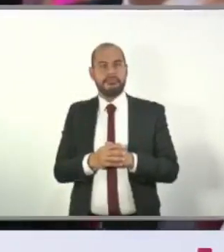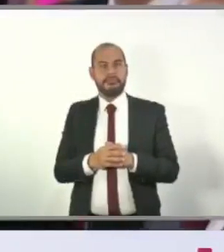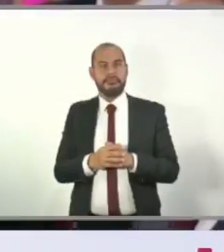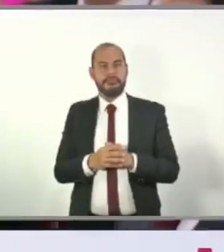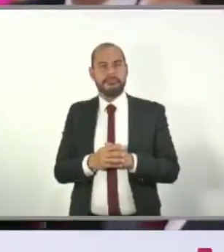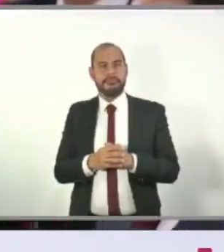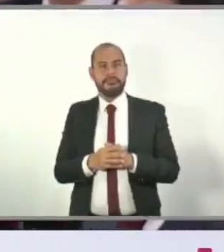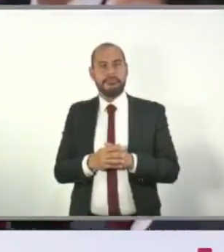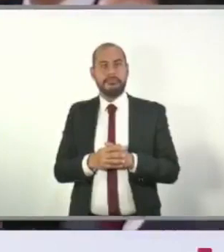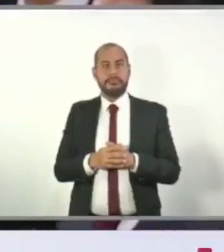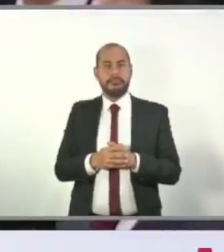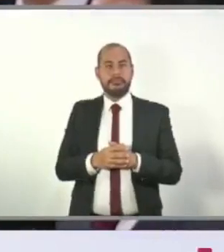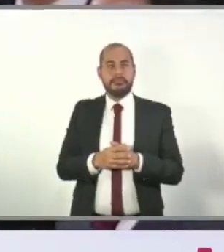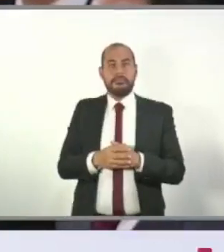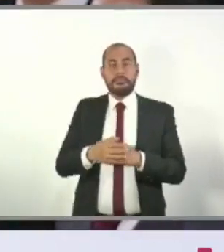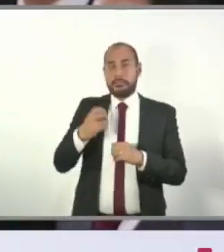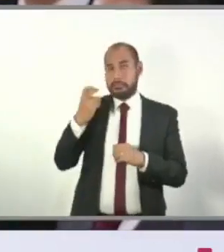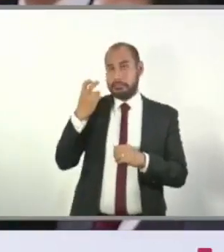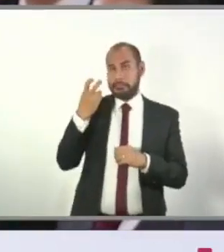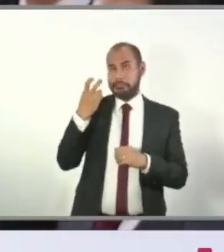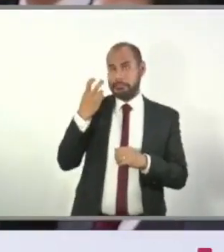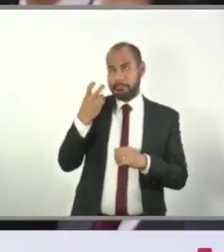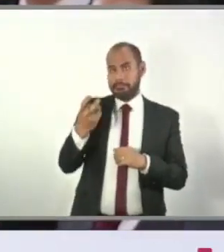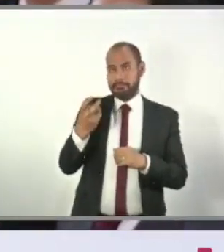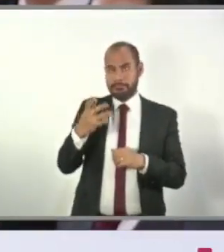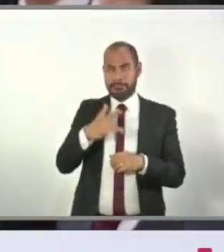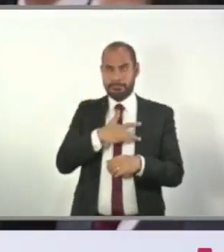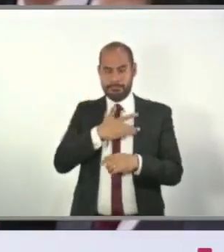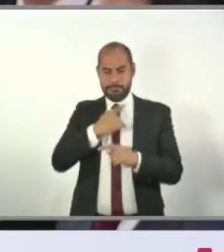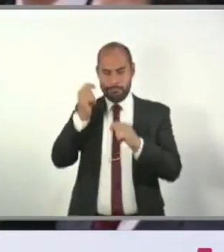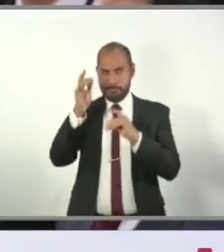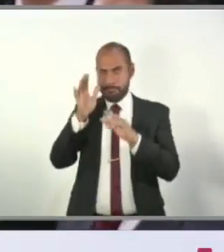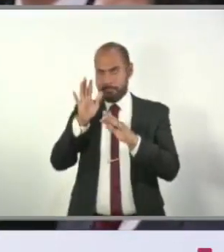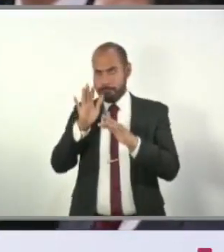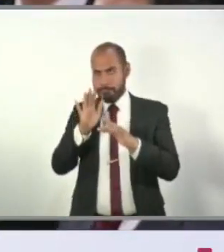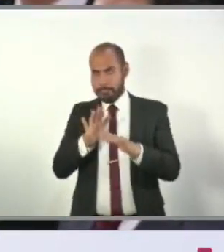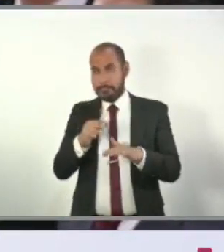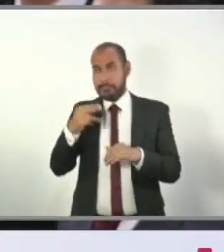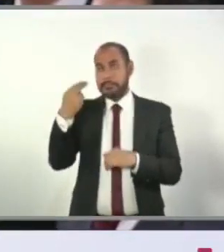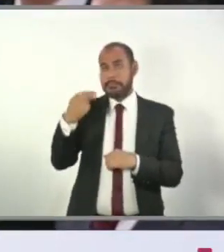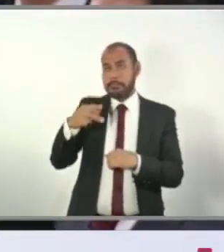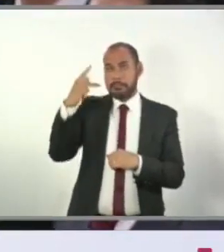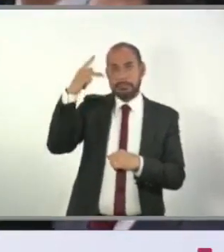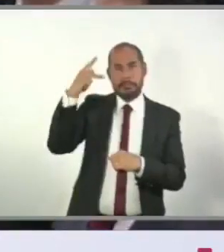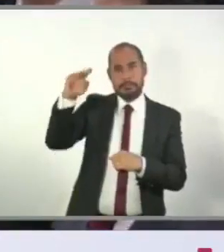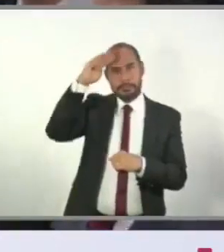Bendito el que viene en el nombre del